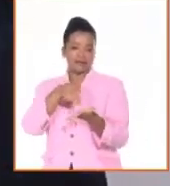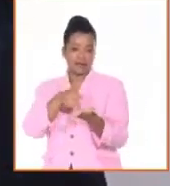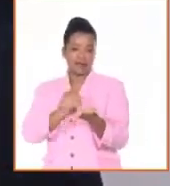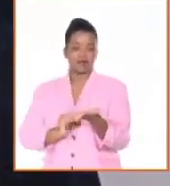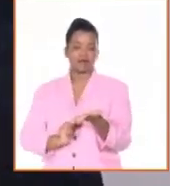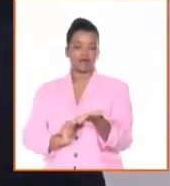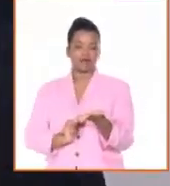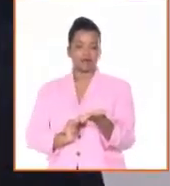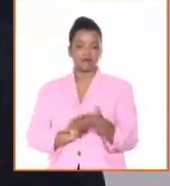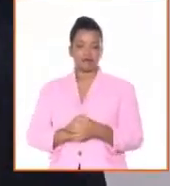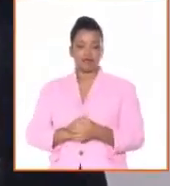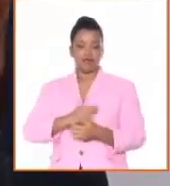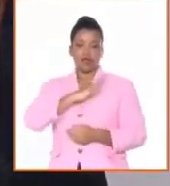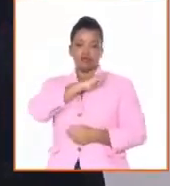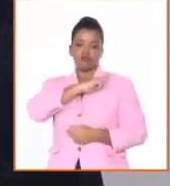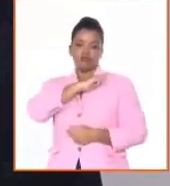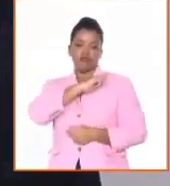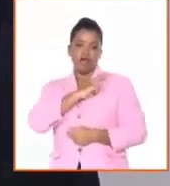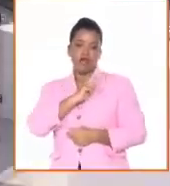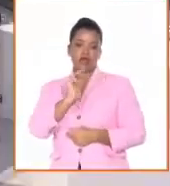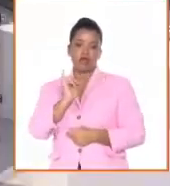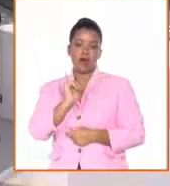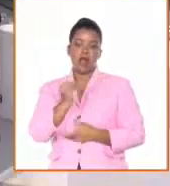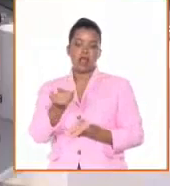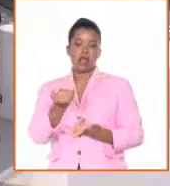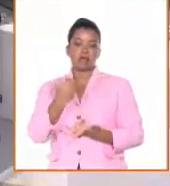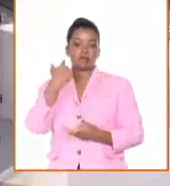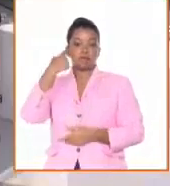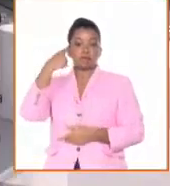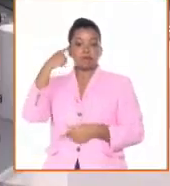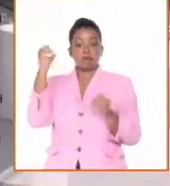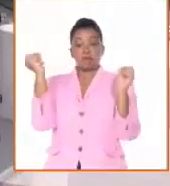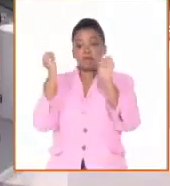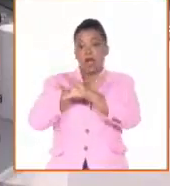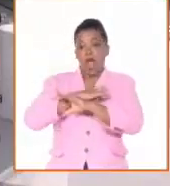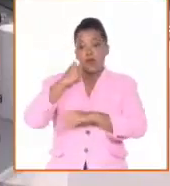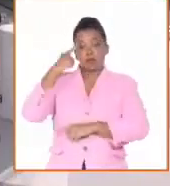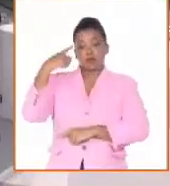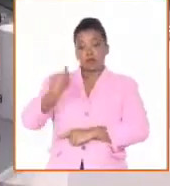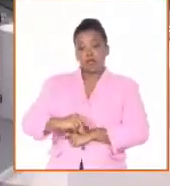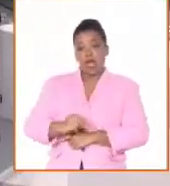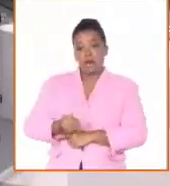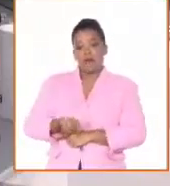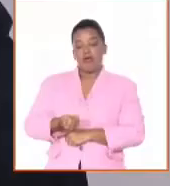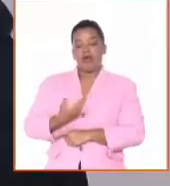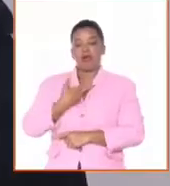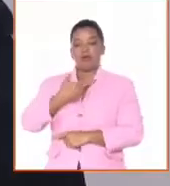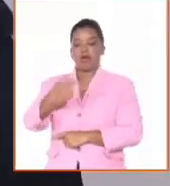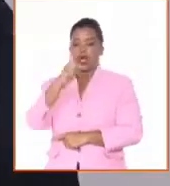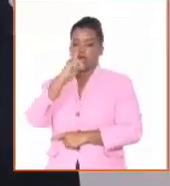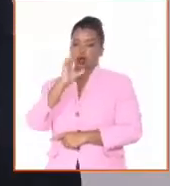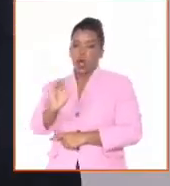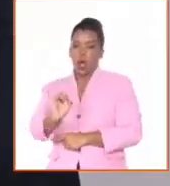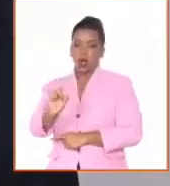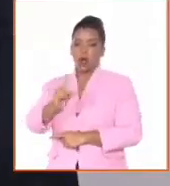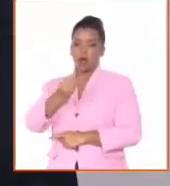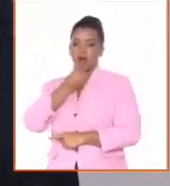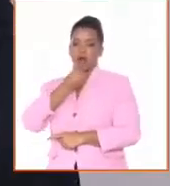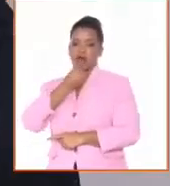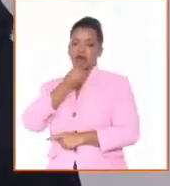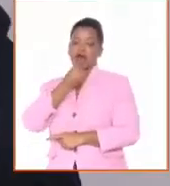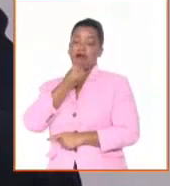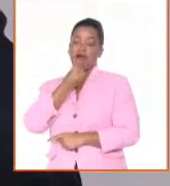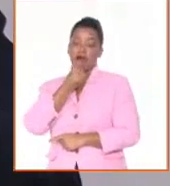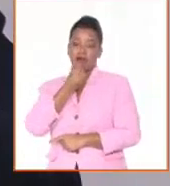funcionarios que no han estado debidamente informados informados preparado lo cual no tiene justificación le han planteado que